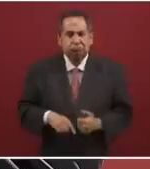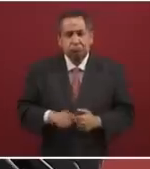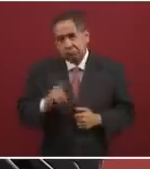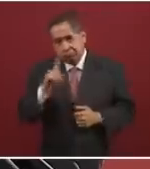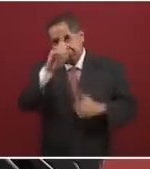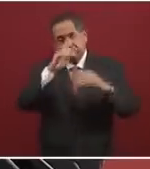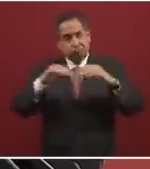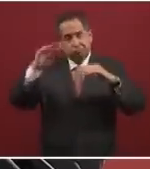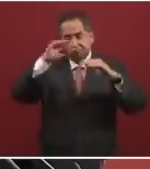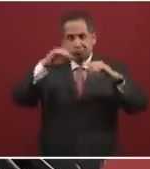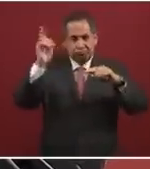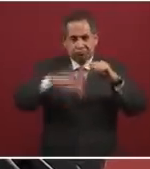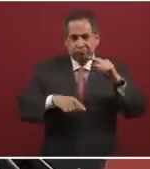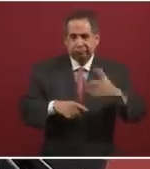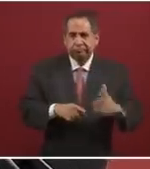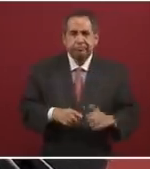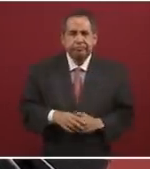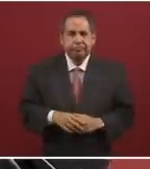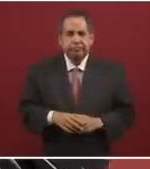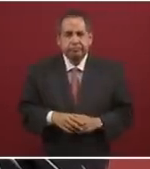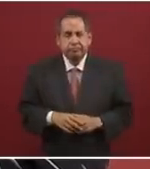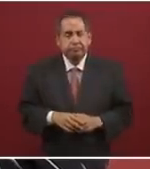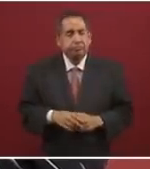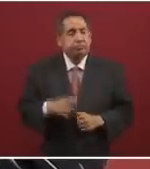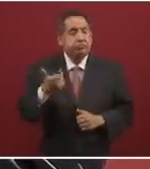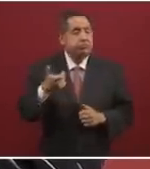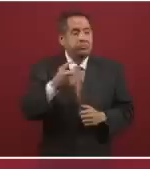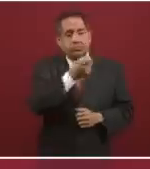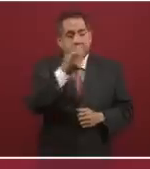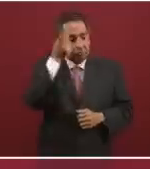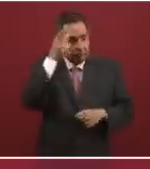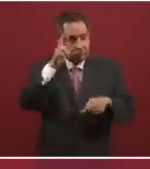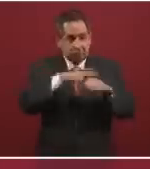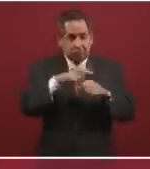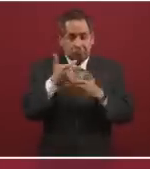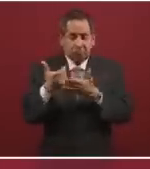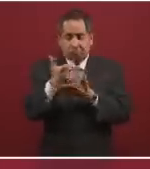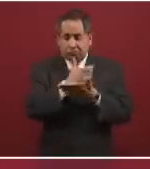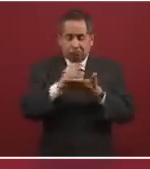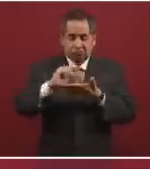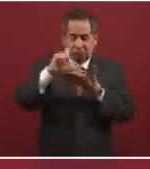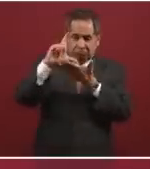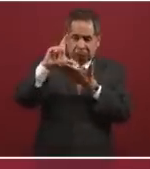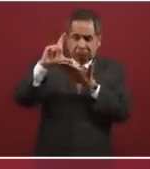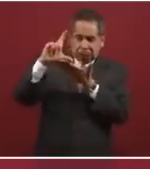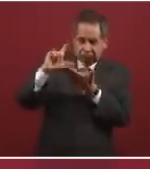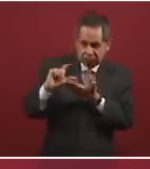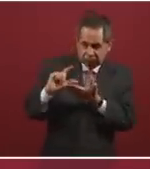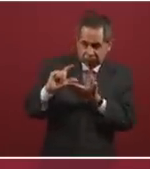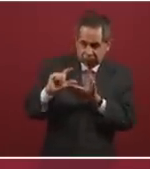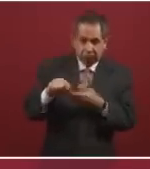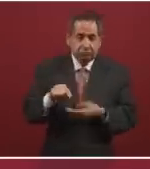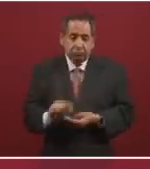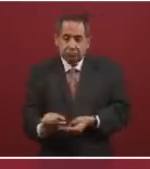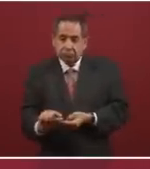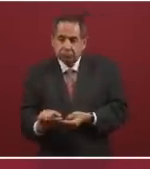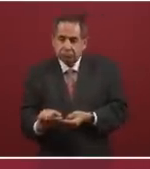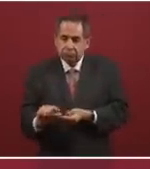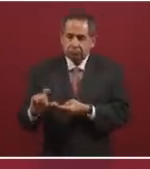Arriba. Y vamos a bajar los sueldos de los de arriba para aumentar los sueldos de los de abajo.